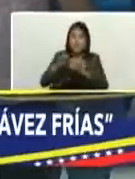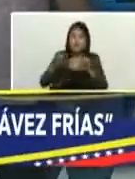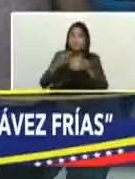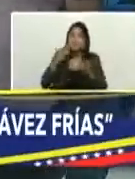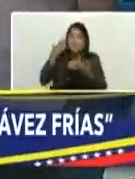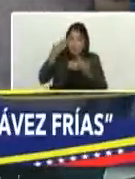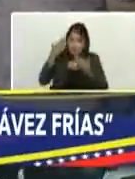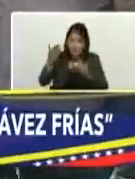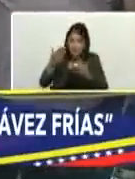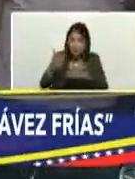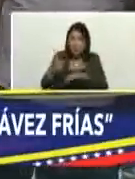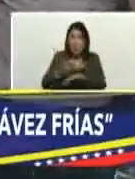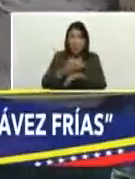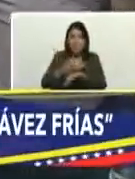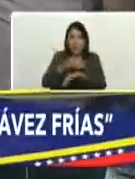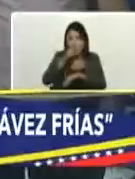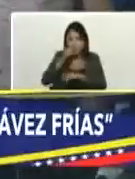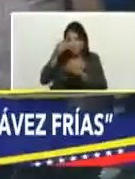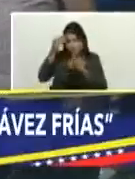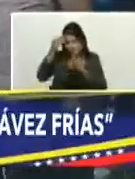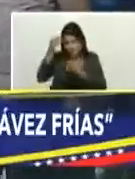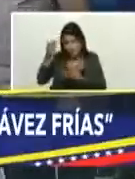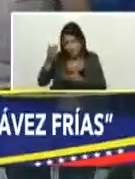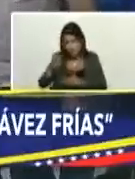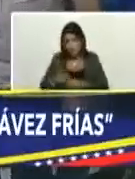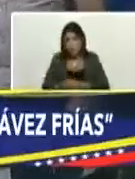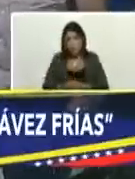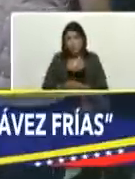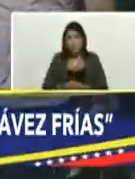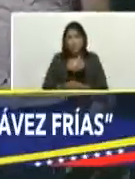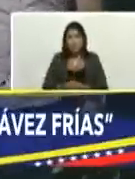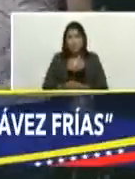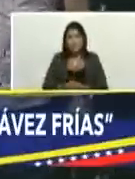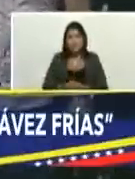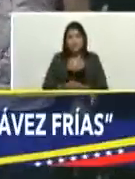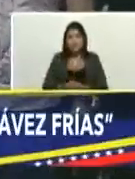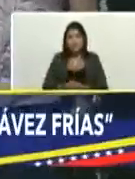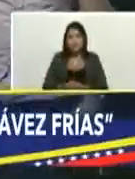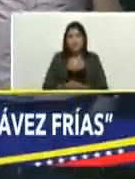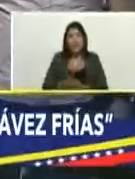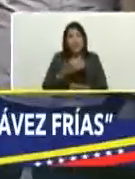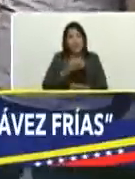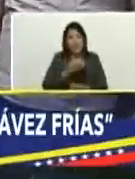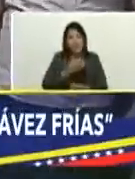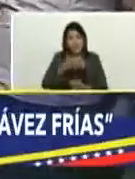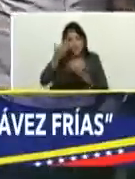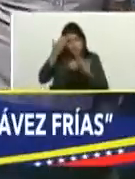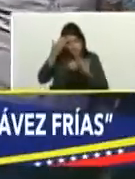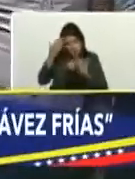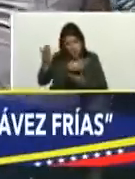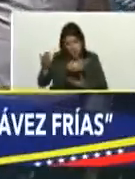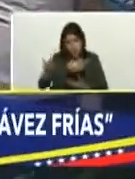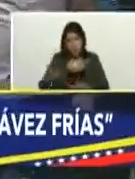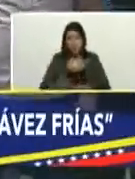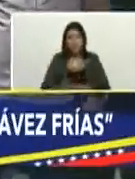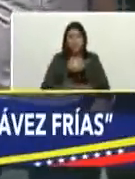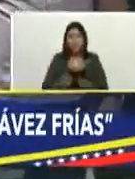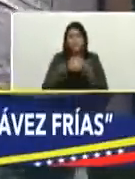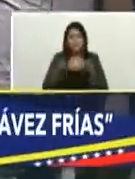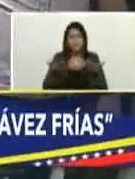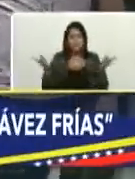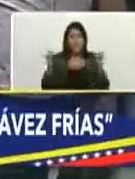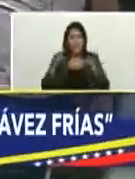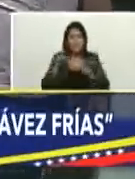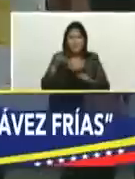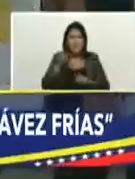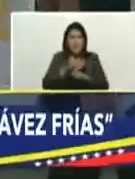nuestro gobernador Freddy Bernal, a nuestra jefa de zona, gobernador Freddy, a nuestro alcalde Evaristo Zambrano y todas las personas que